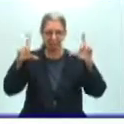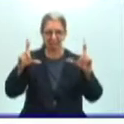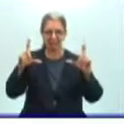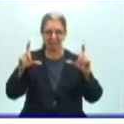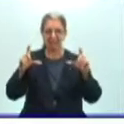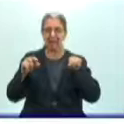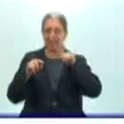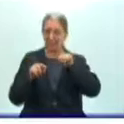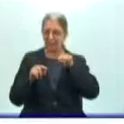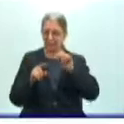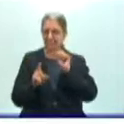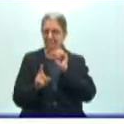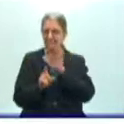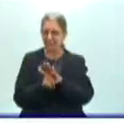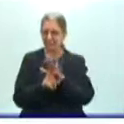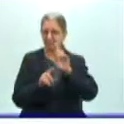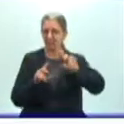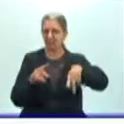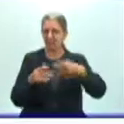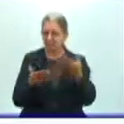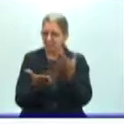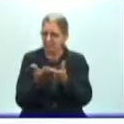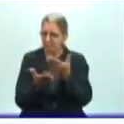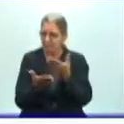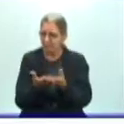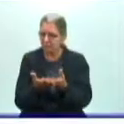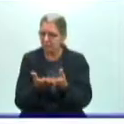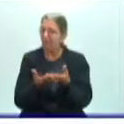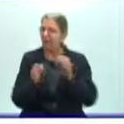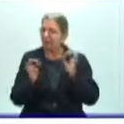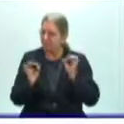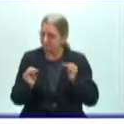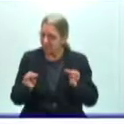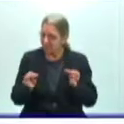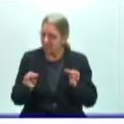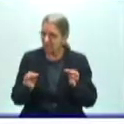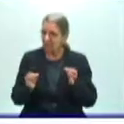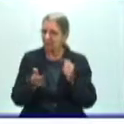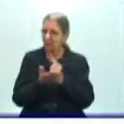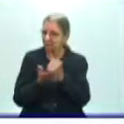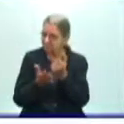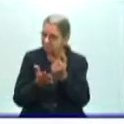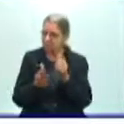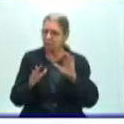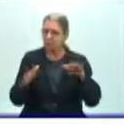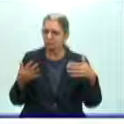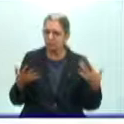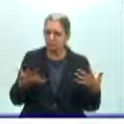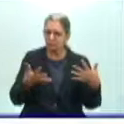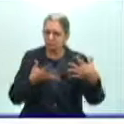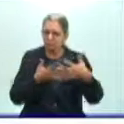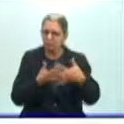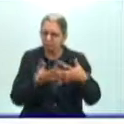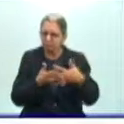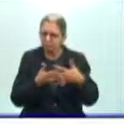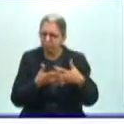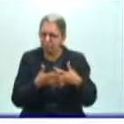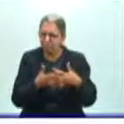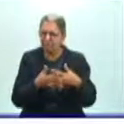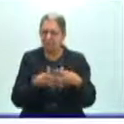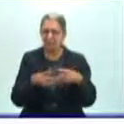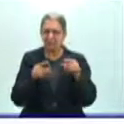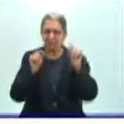¿Qué tenemos? Ya tenemos como relación que las cuerdas son iguales.